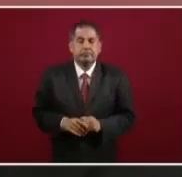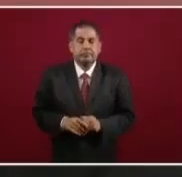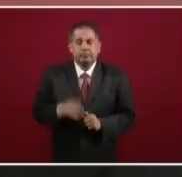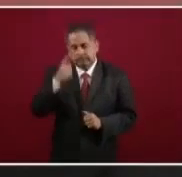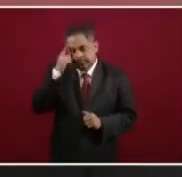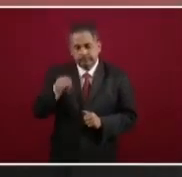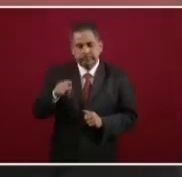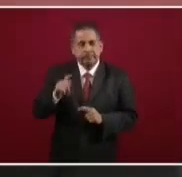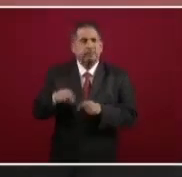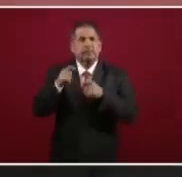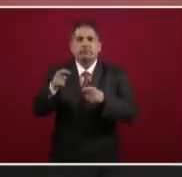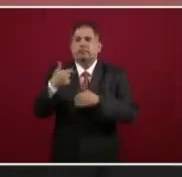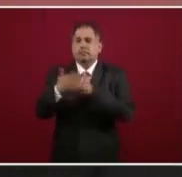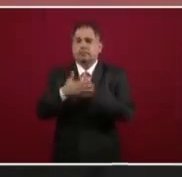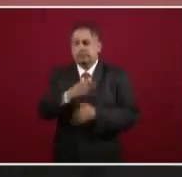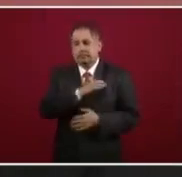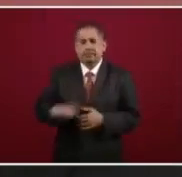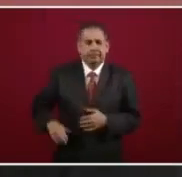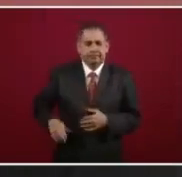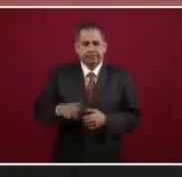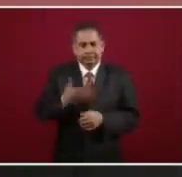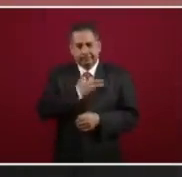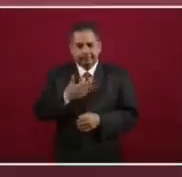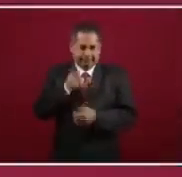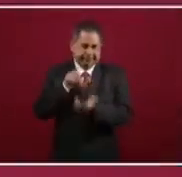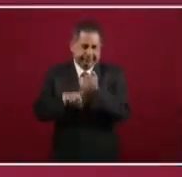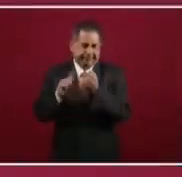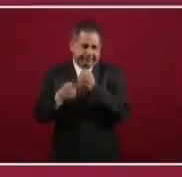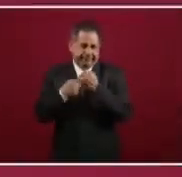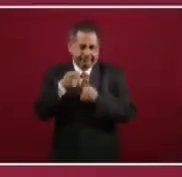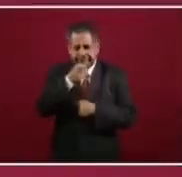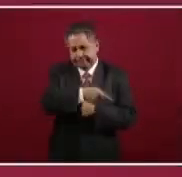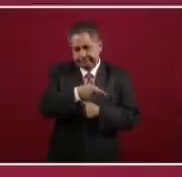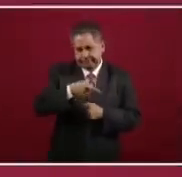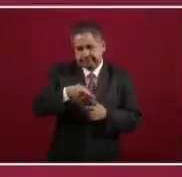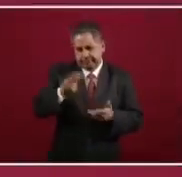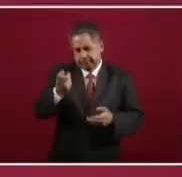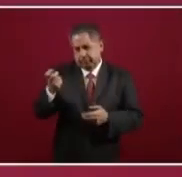para dar cerca de datos a la presidencia ese es el fondo detrás